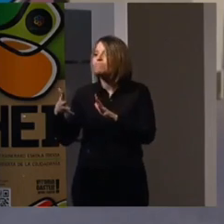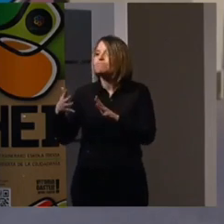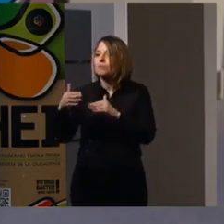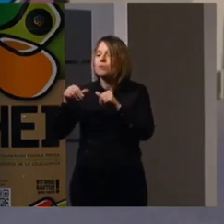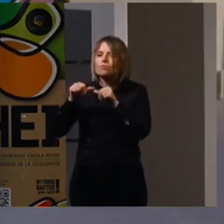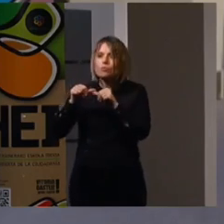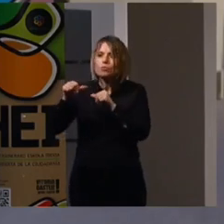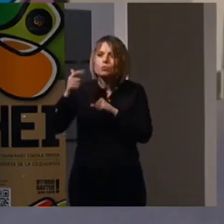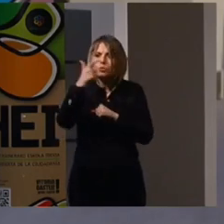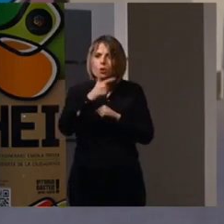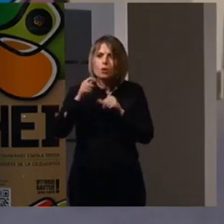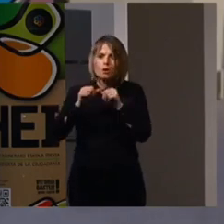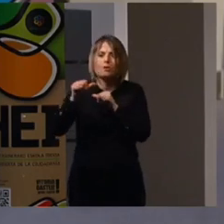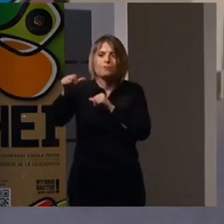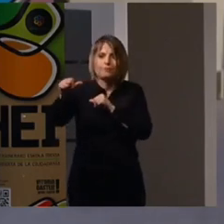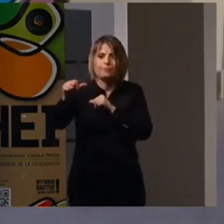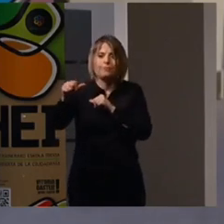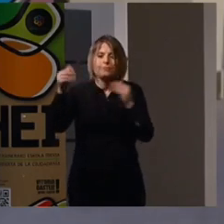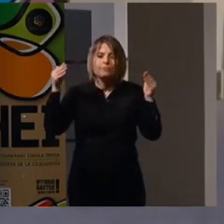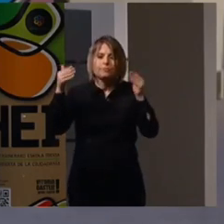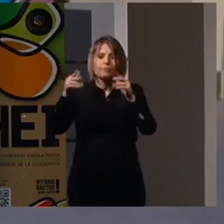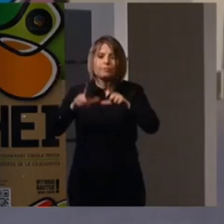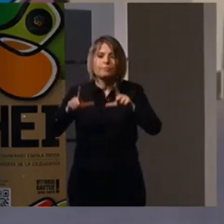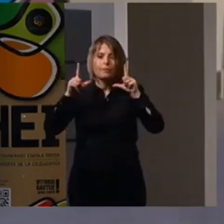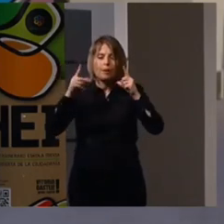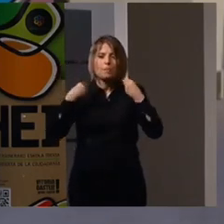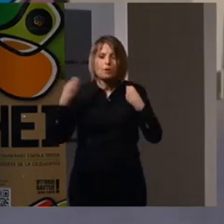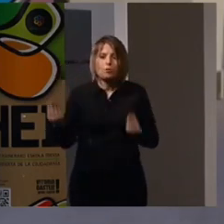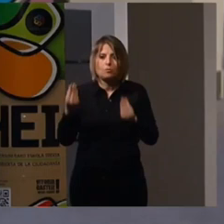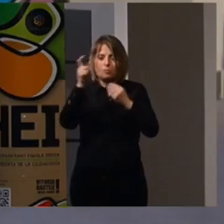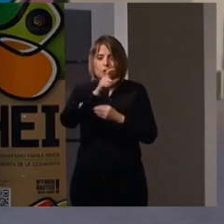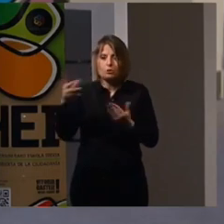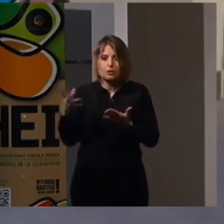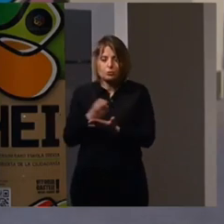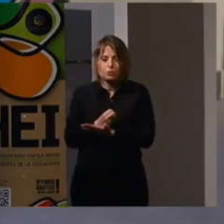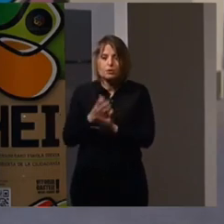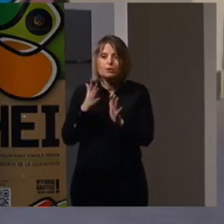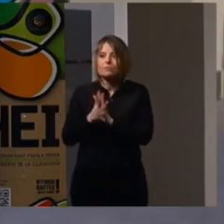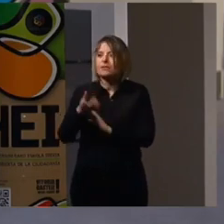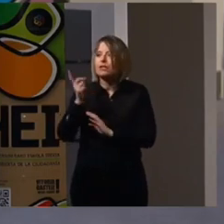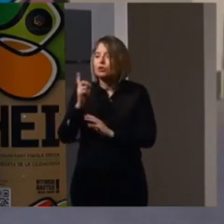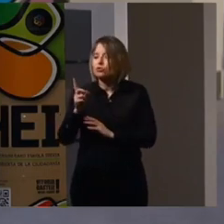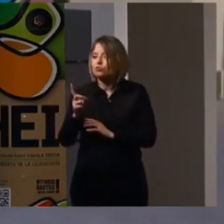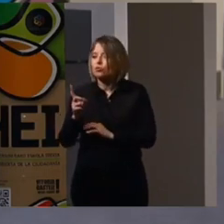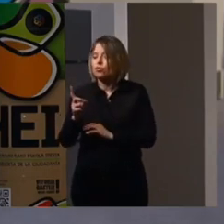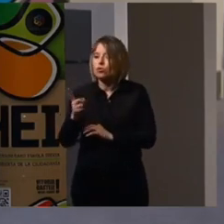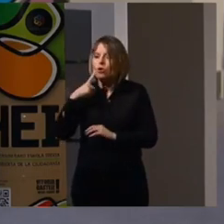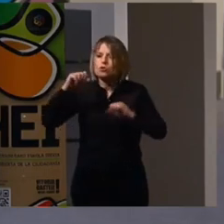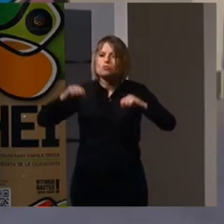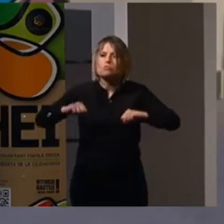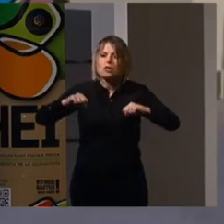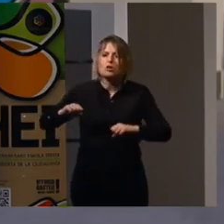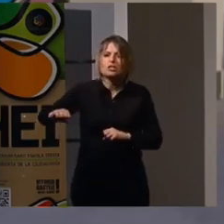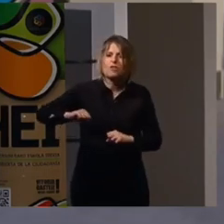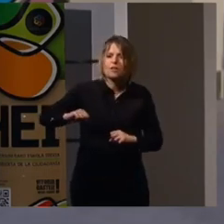con un horizonte muy a largo plazo, que tengan en el centro que mejore la vida de todo el mundo, obviamente, que no se trata solamente de pues, que los mayores